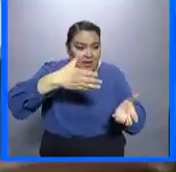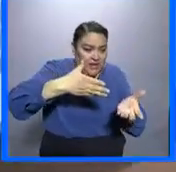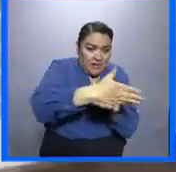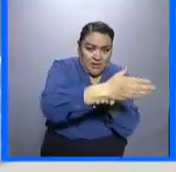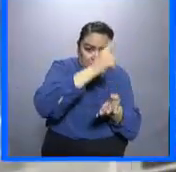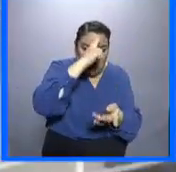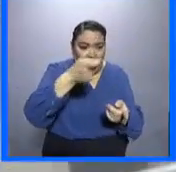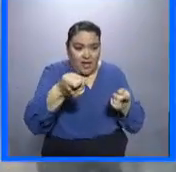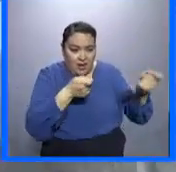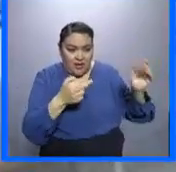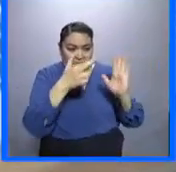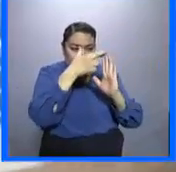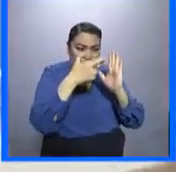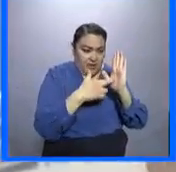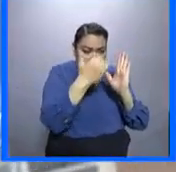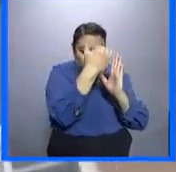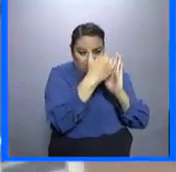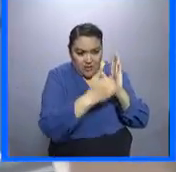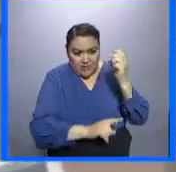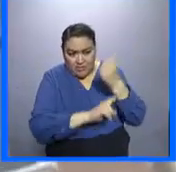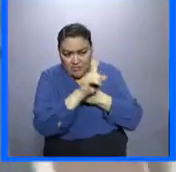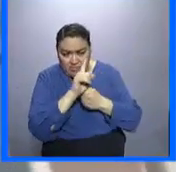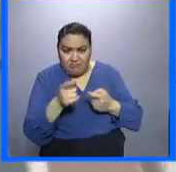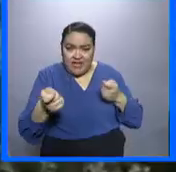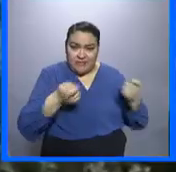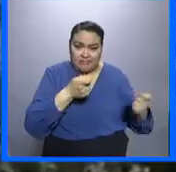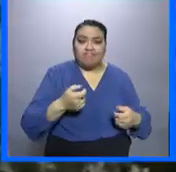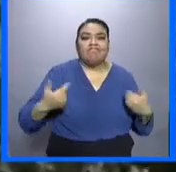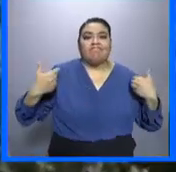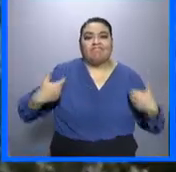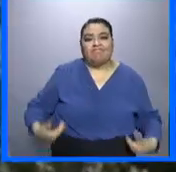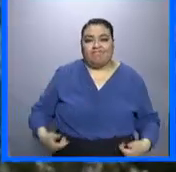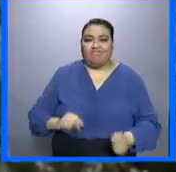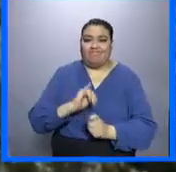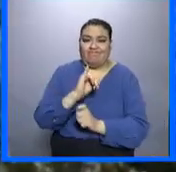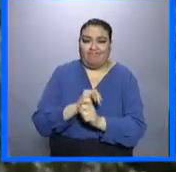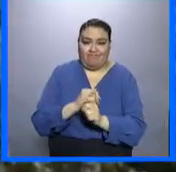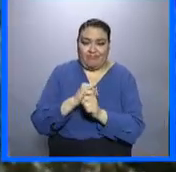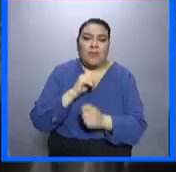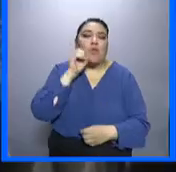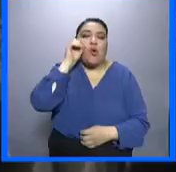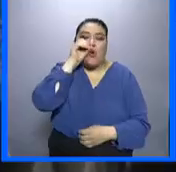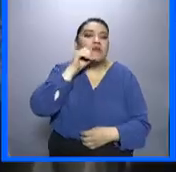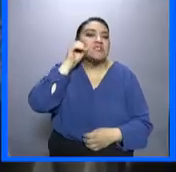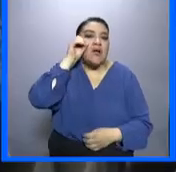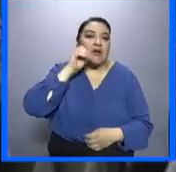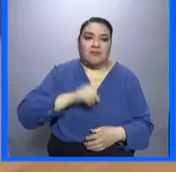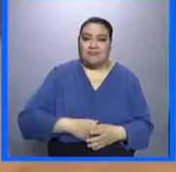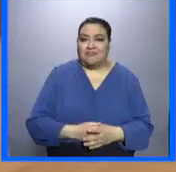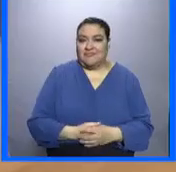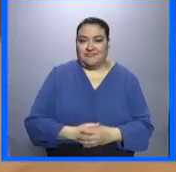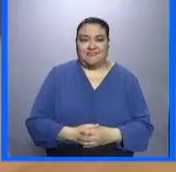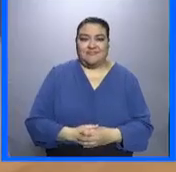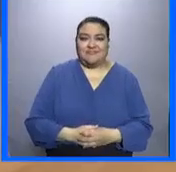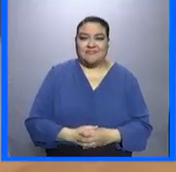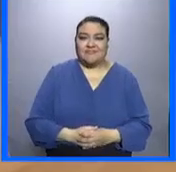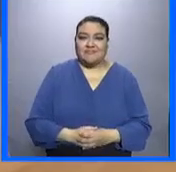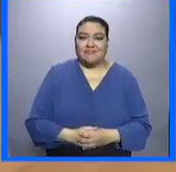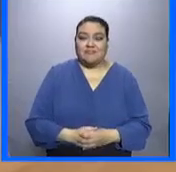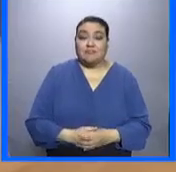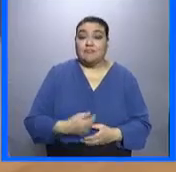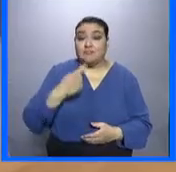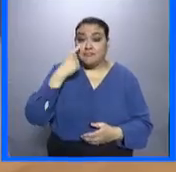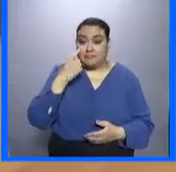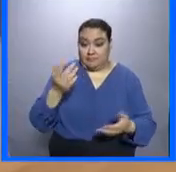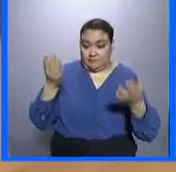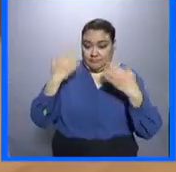a regular esta problemática. Para Plural TV, Óscar González. Y en el